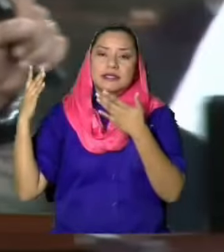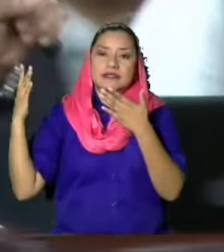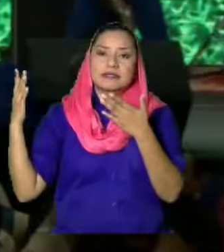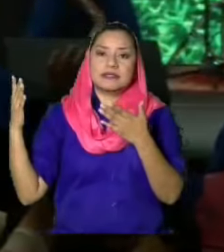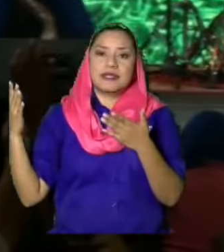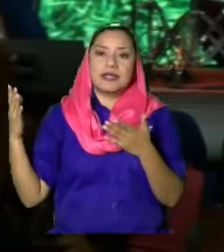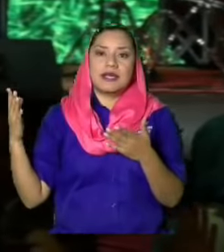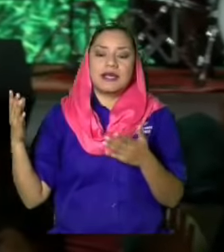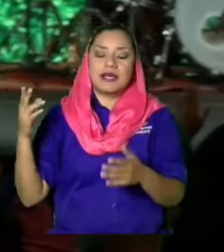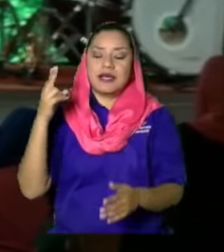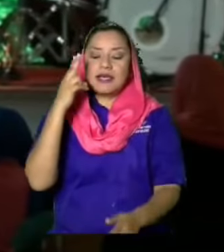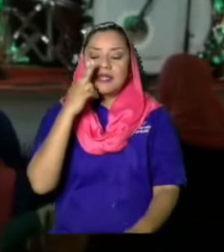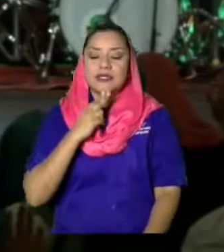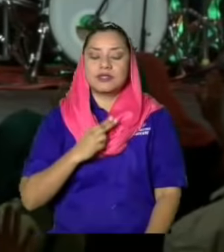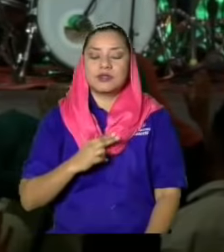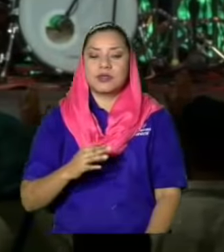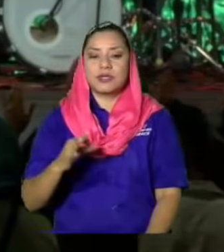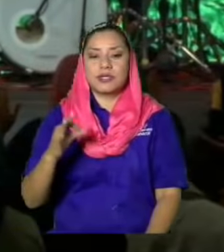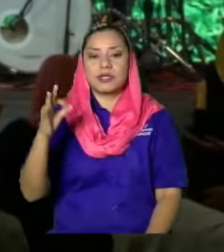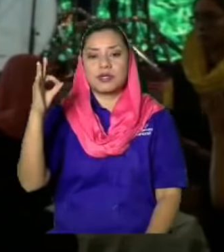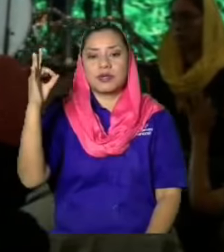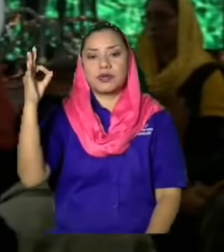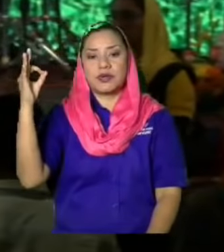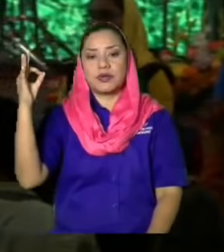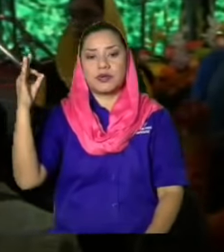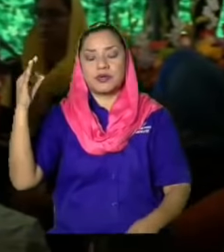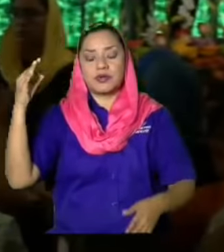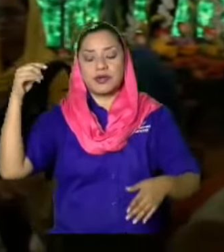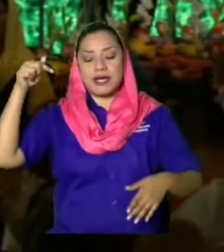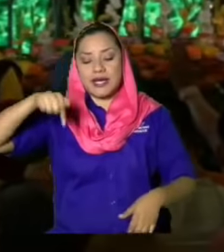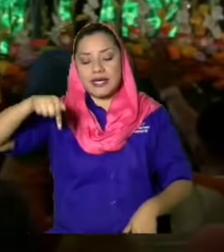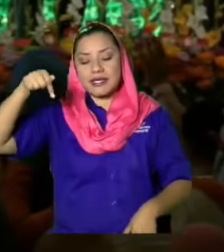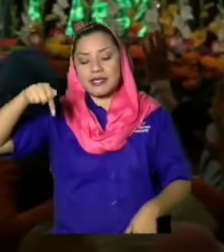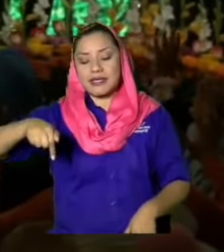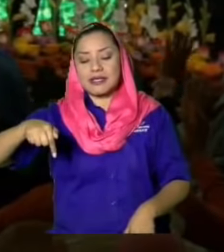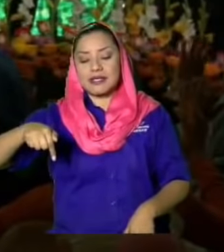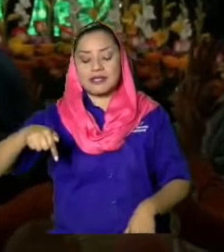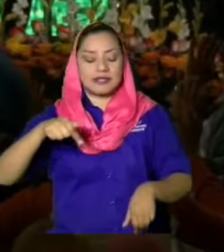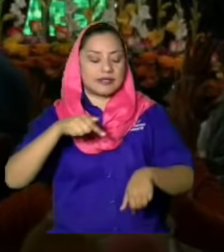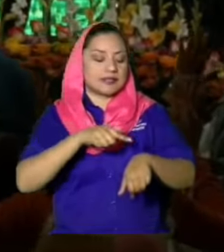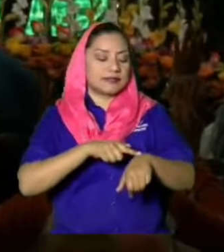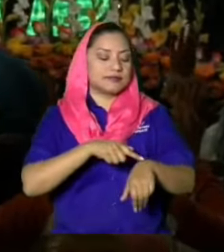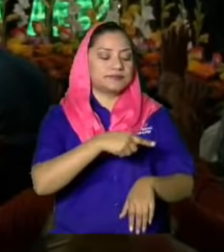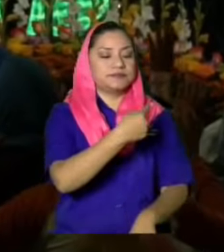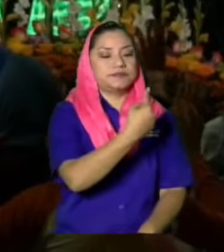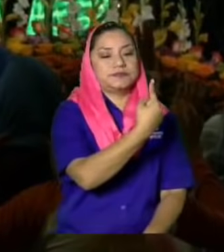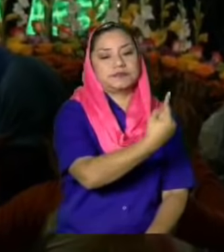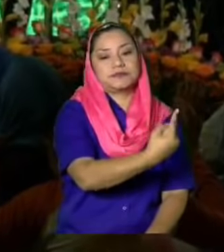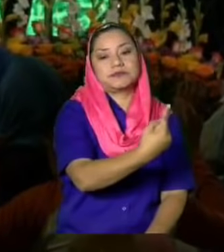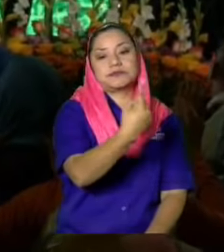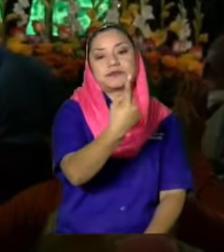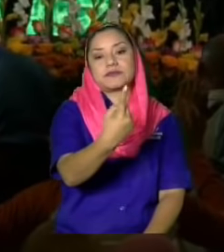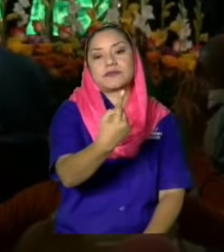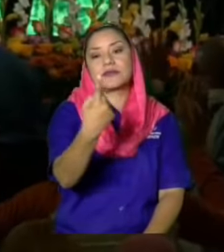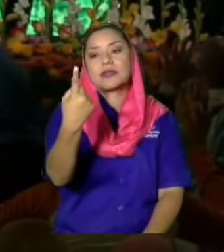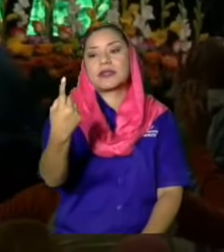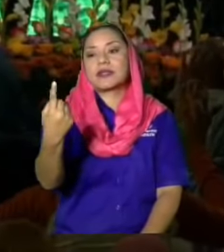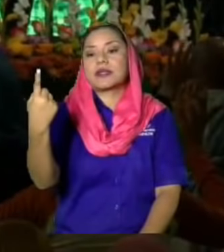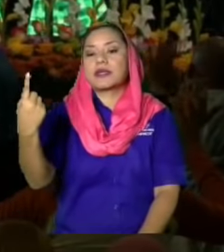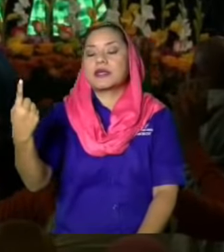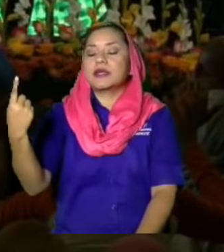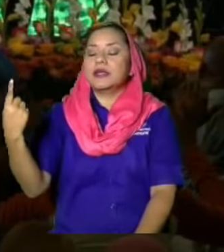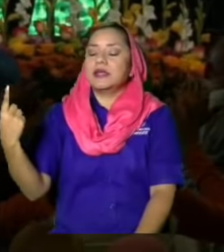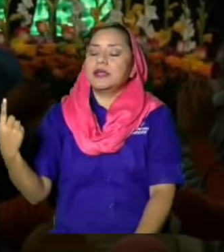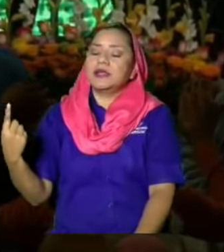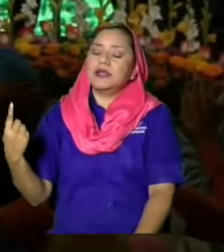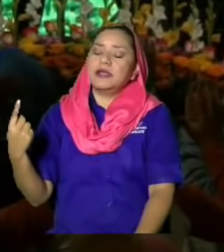incorpora. Tu hijo viene, es el tiempo de ellos ahora, es el tiempo de los hijos, de las